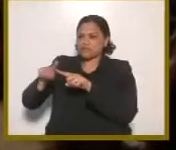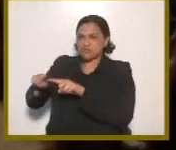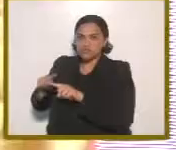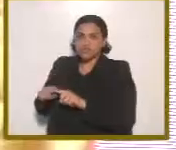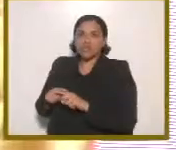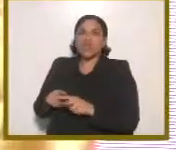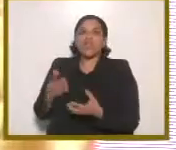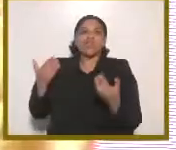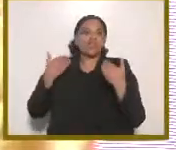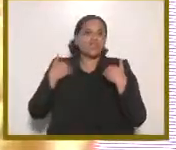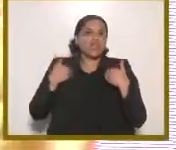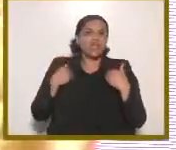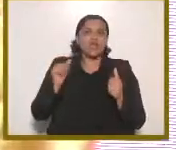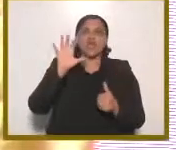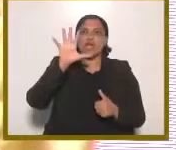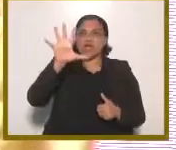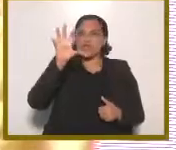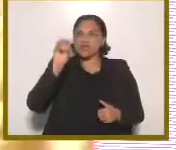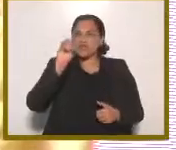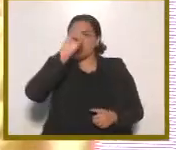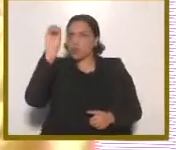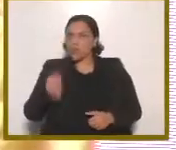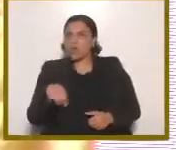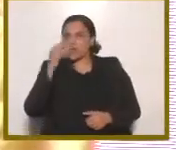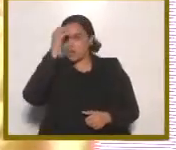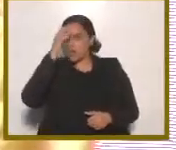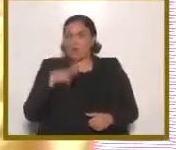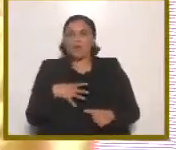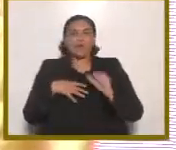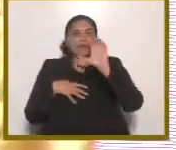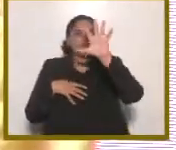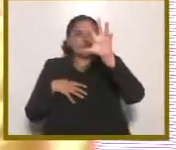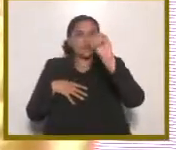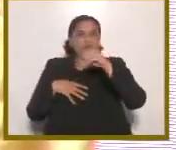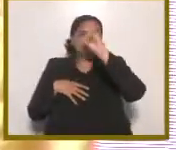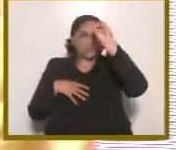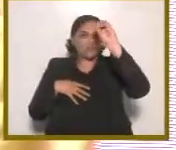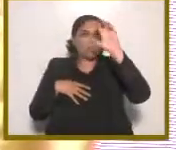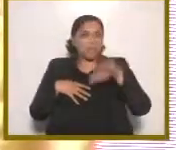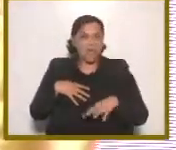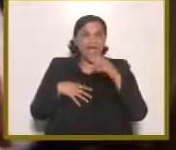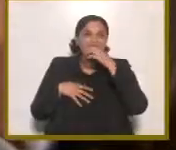esté conformada por 50% de hombres y 50% de mujeres.